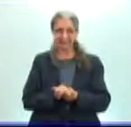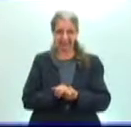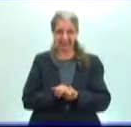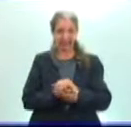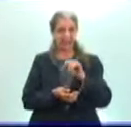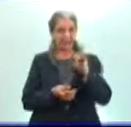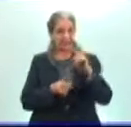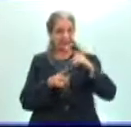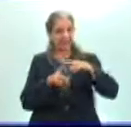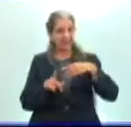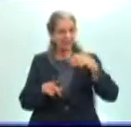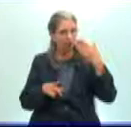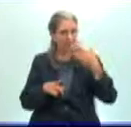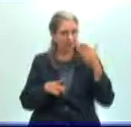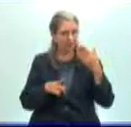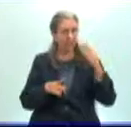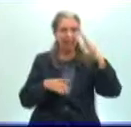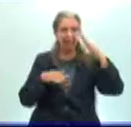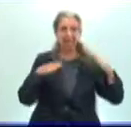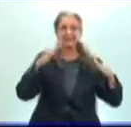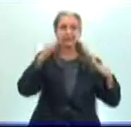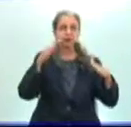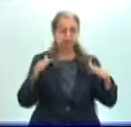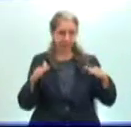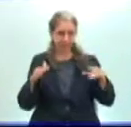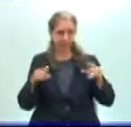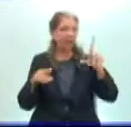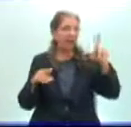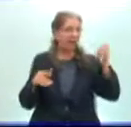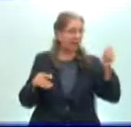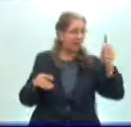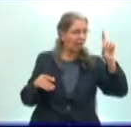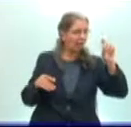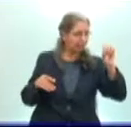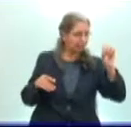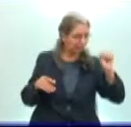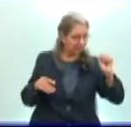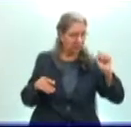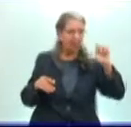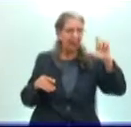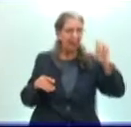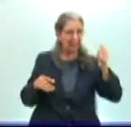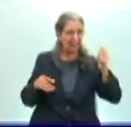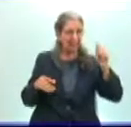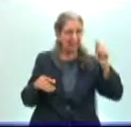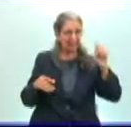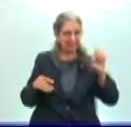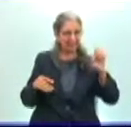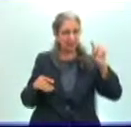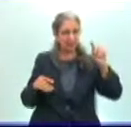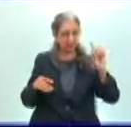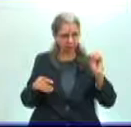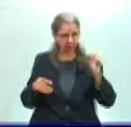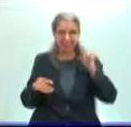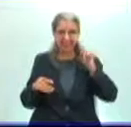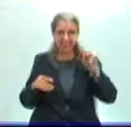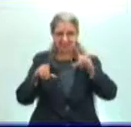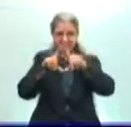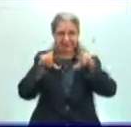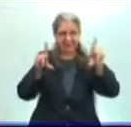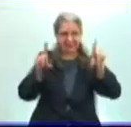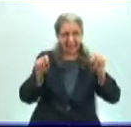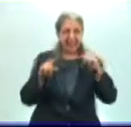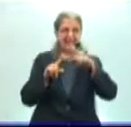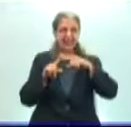El teorema de los catetos. Este plantea que en todo triángulo rectángulo, el cuadrado de la longitud de